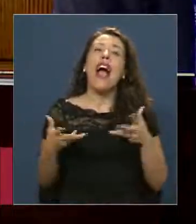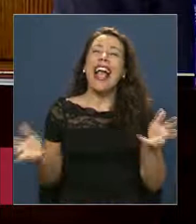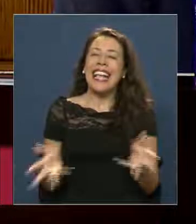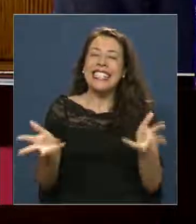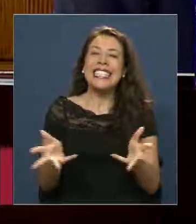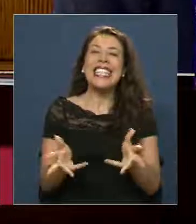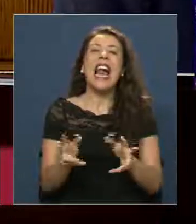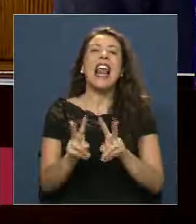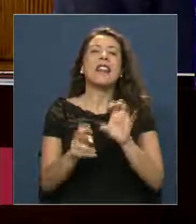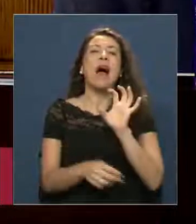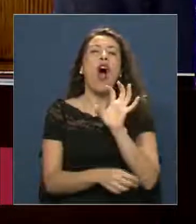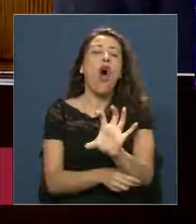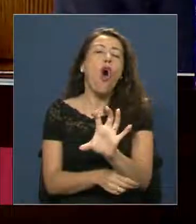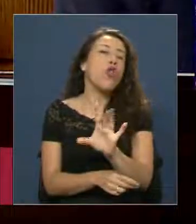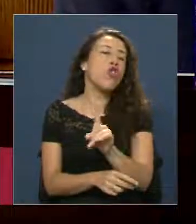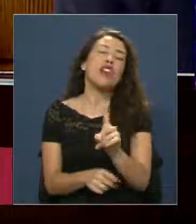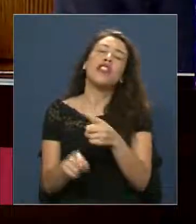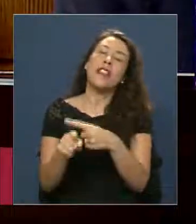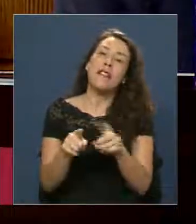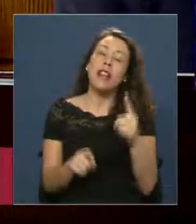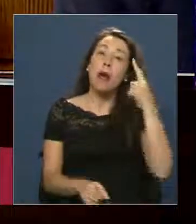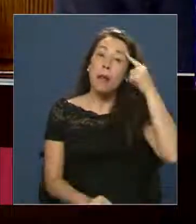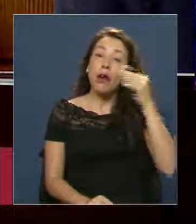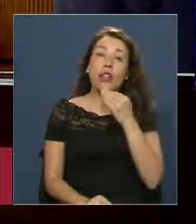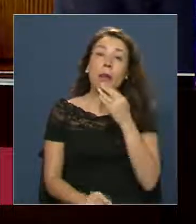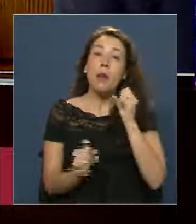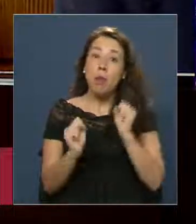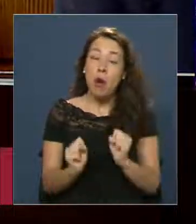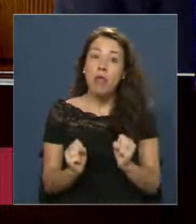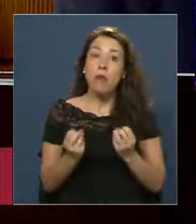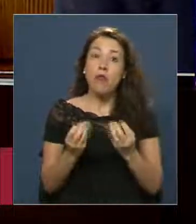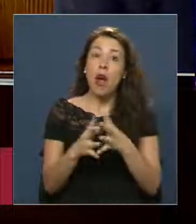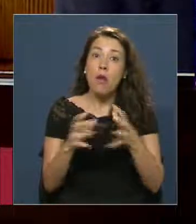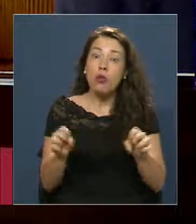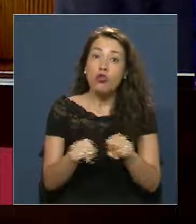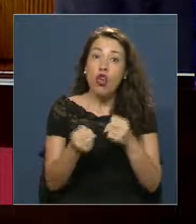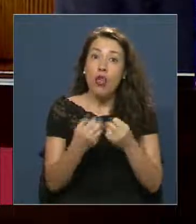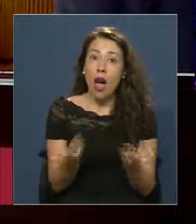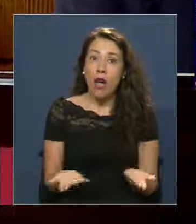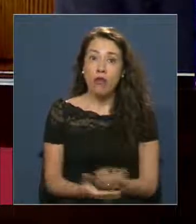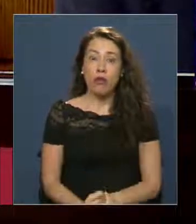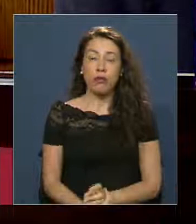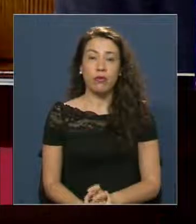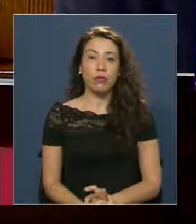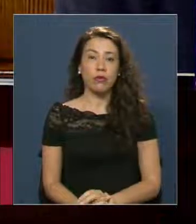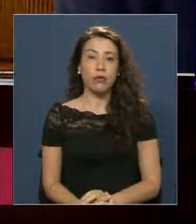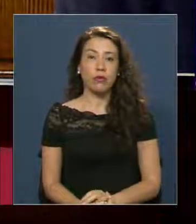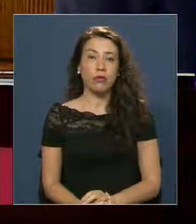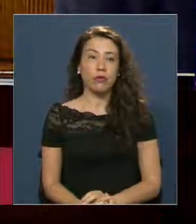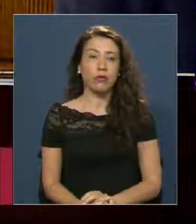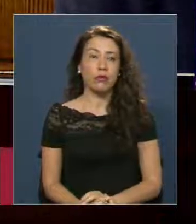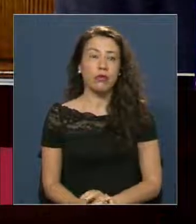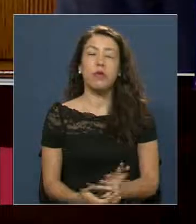obviamente un daño que es más subjetivo, sin embargo, igual puede ser muy dañino para esa persona.